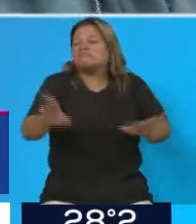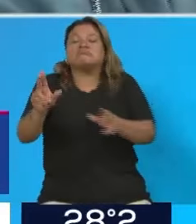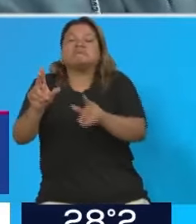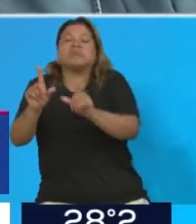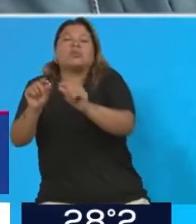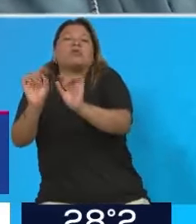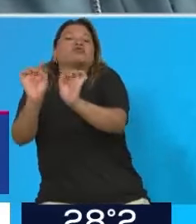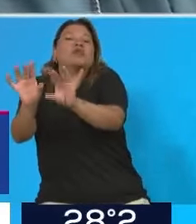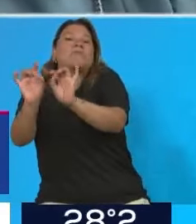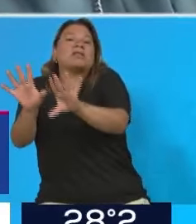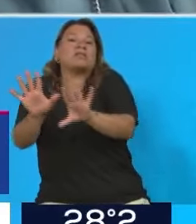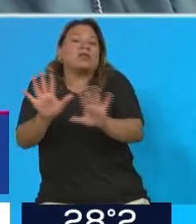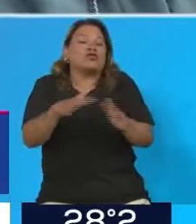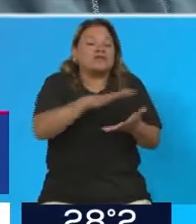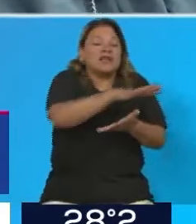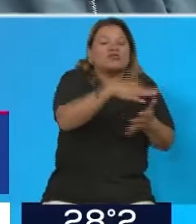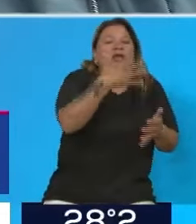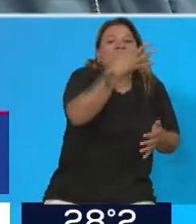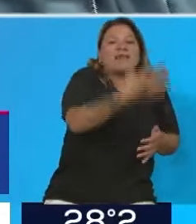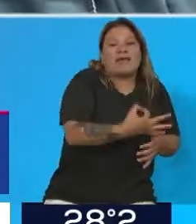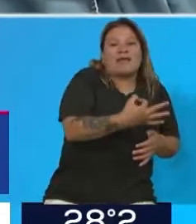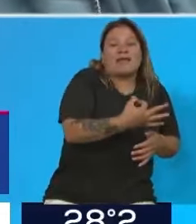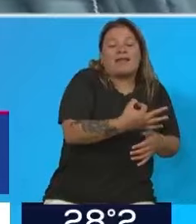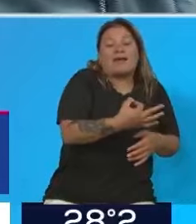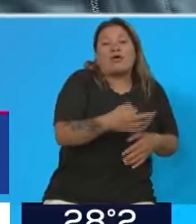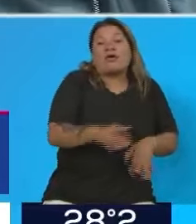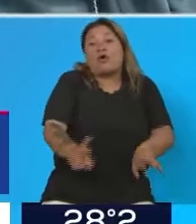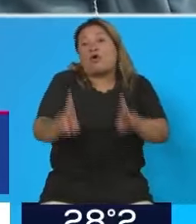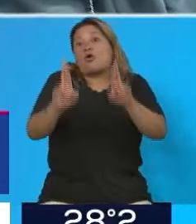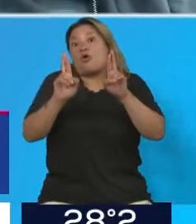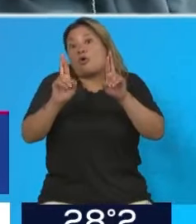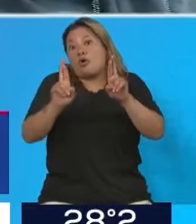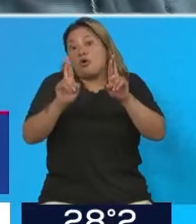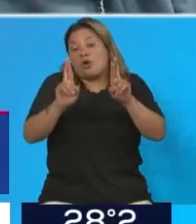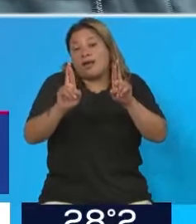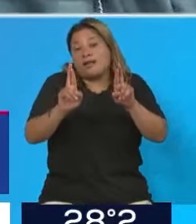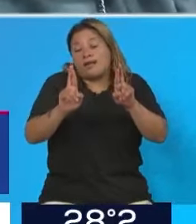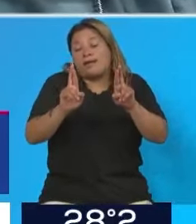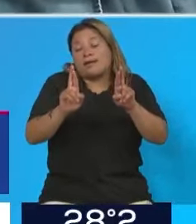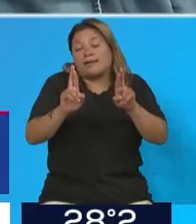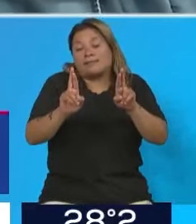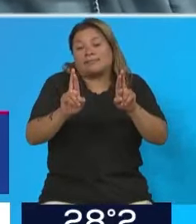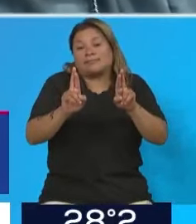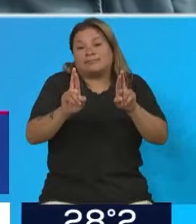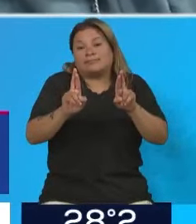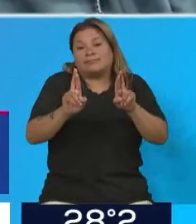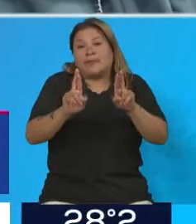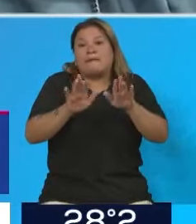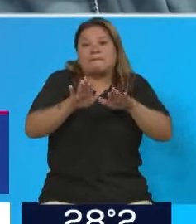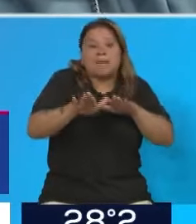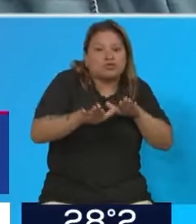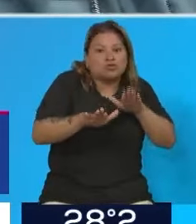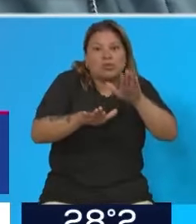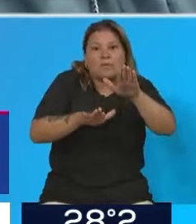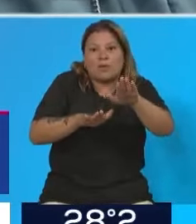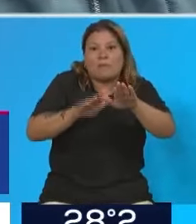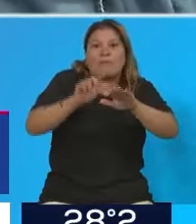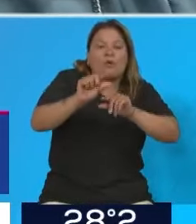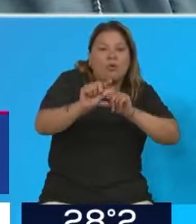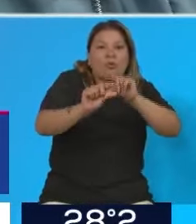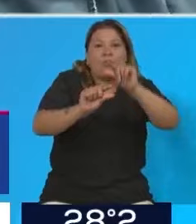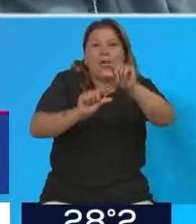no de la realidad entonces ojalá se puedan dar los pasos para que en